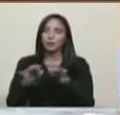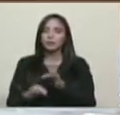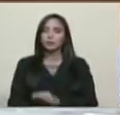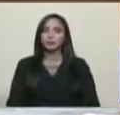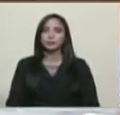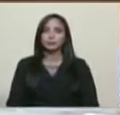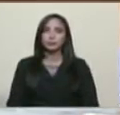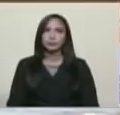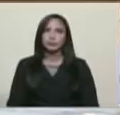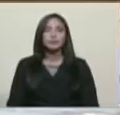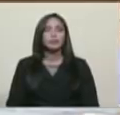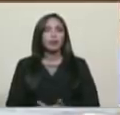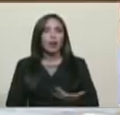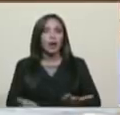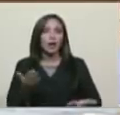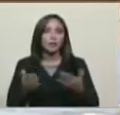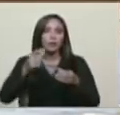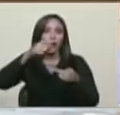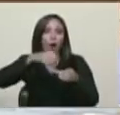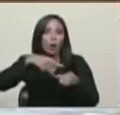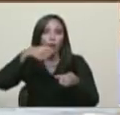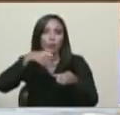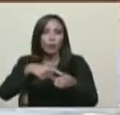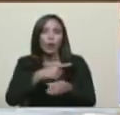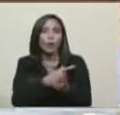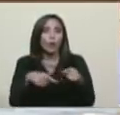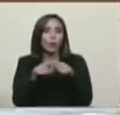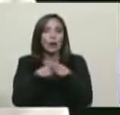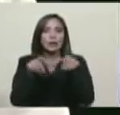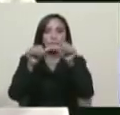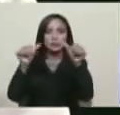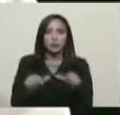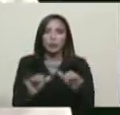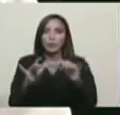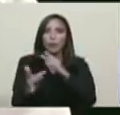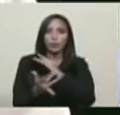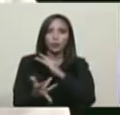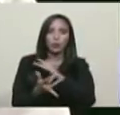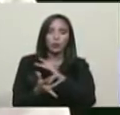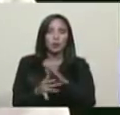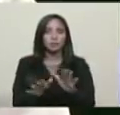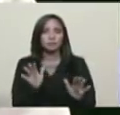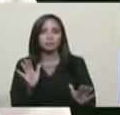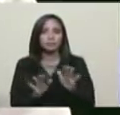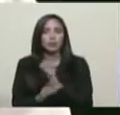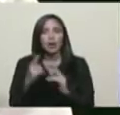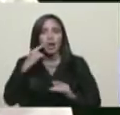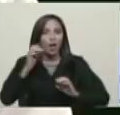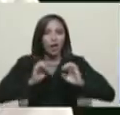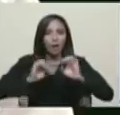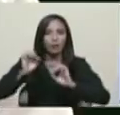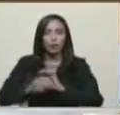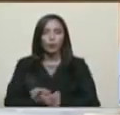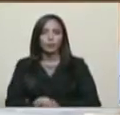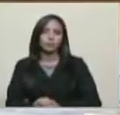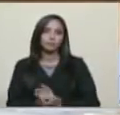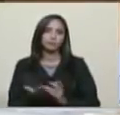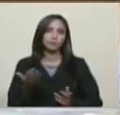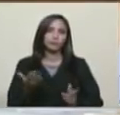póngase a trabajar en este nuevo sistema tecnológico y cuando se da cuenta víctor tiene